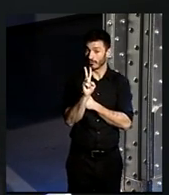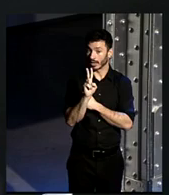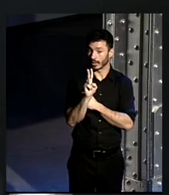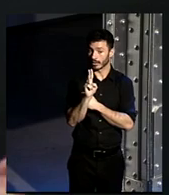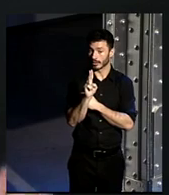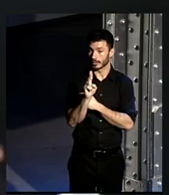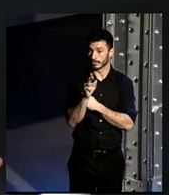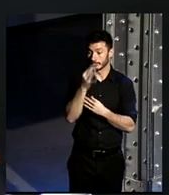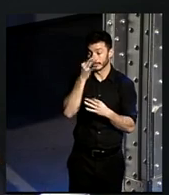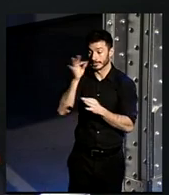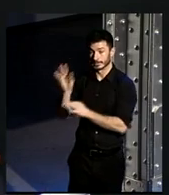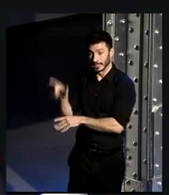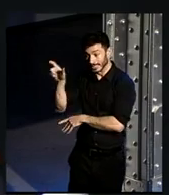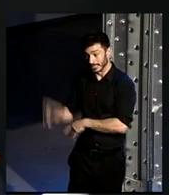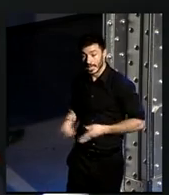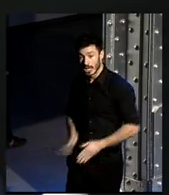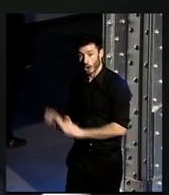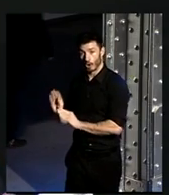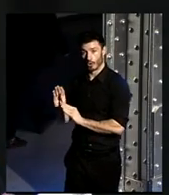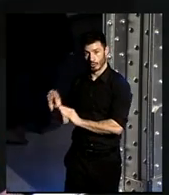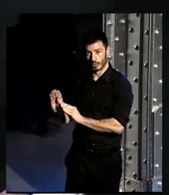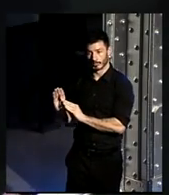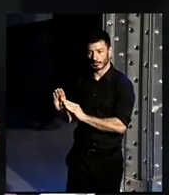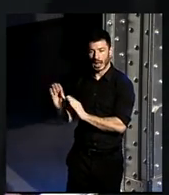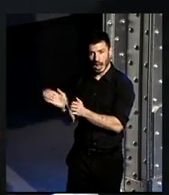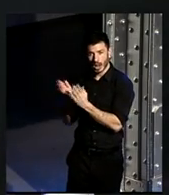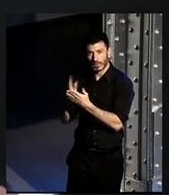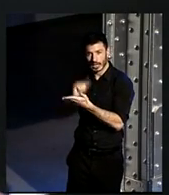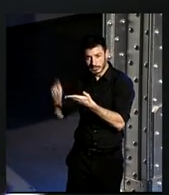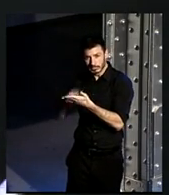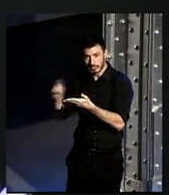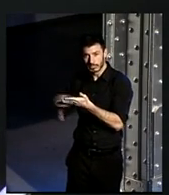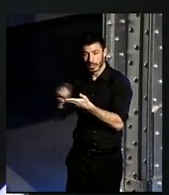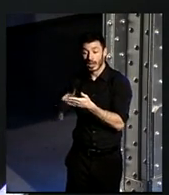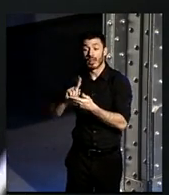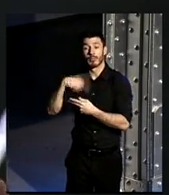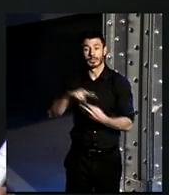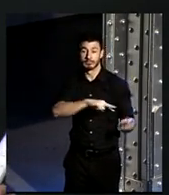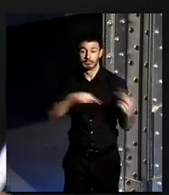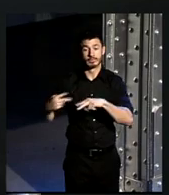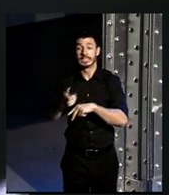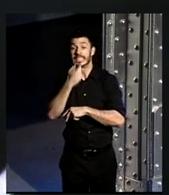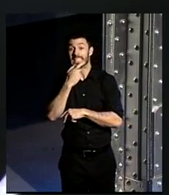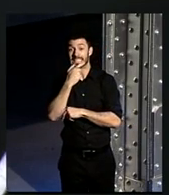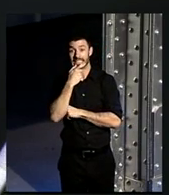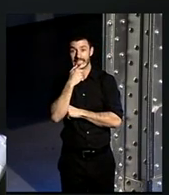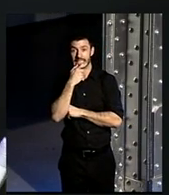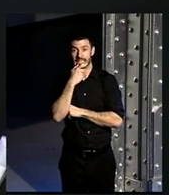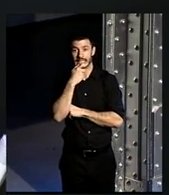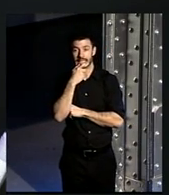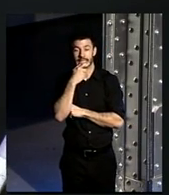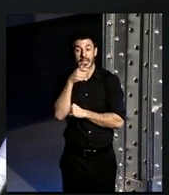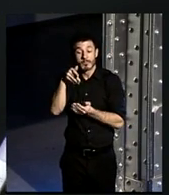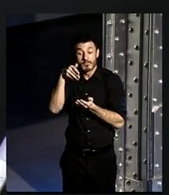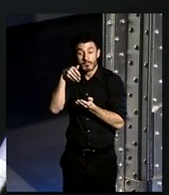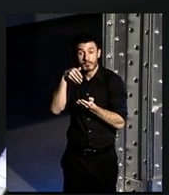para escribir una novela de este tipo. Después la traducieron al inglés y se publicó bajo la